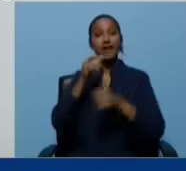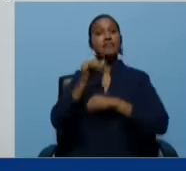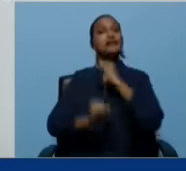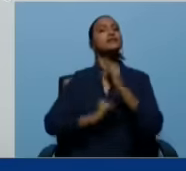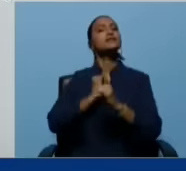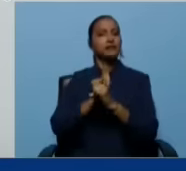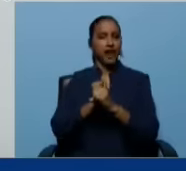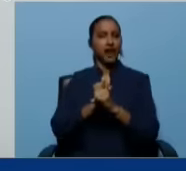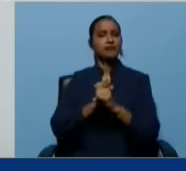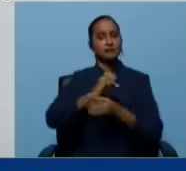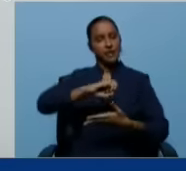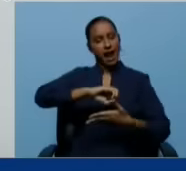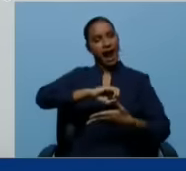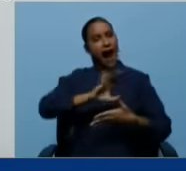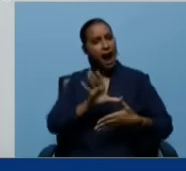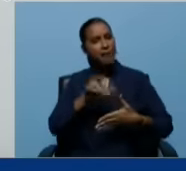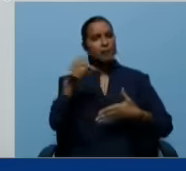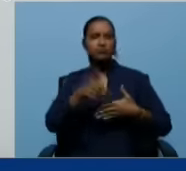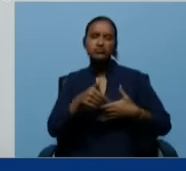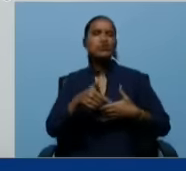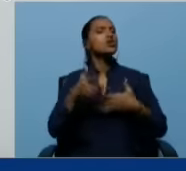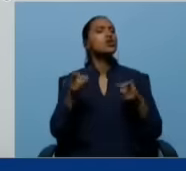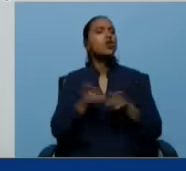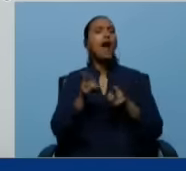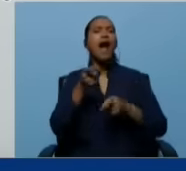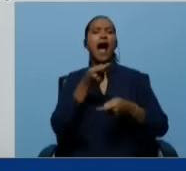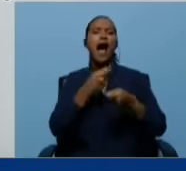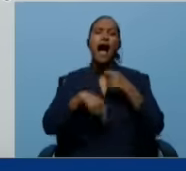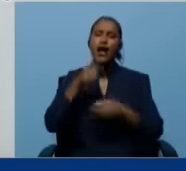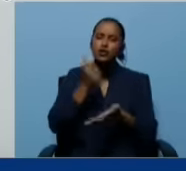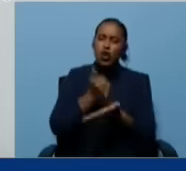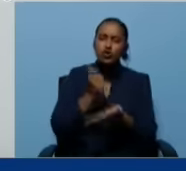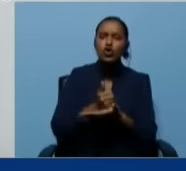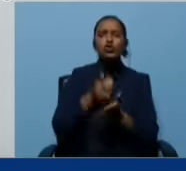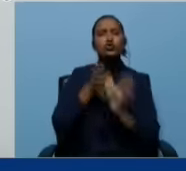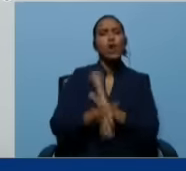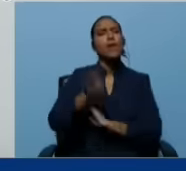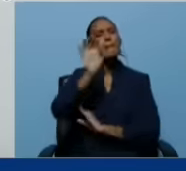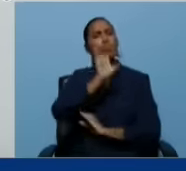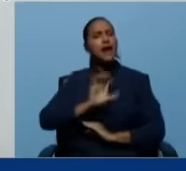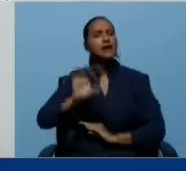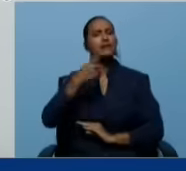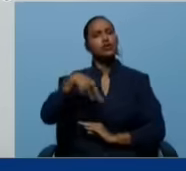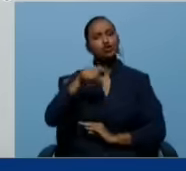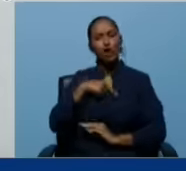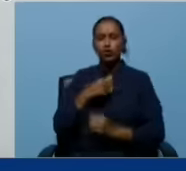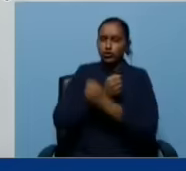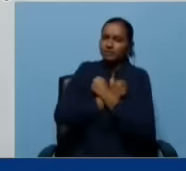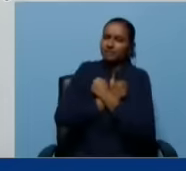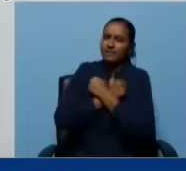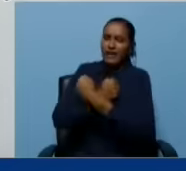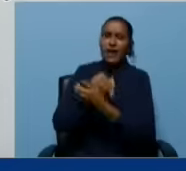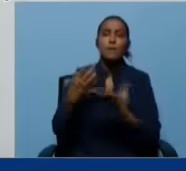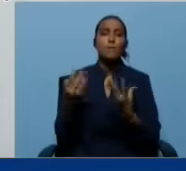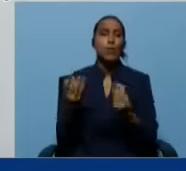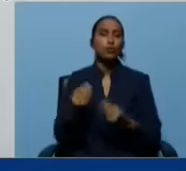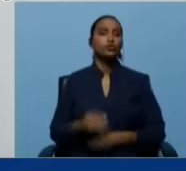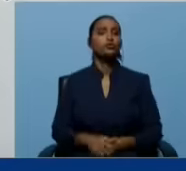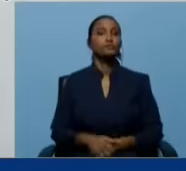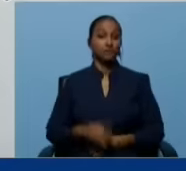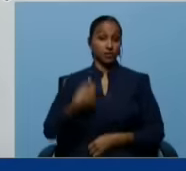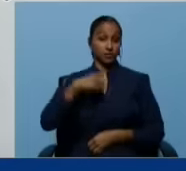países a los cuales queremos, respetamos y admiramos. De nuestra parte, solo podemos dejar claro que desde